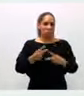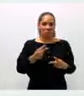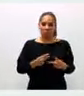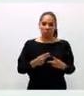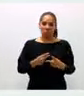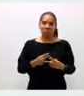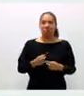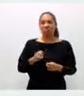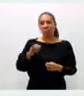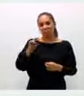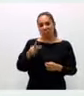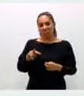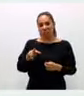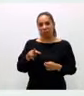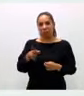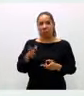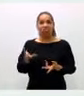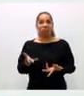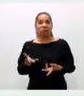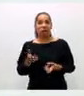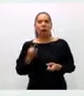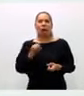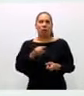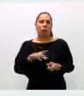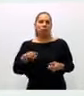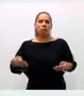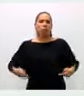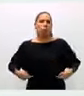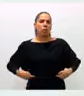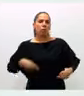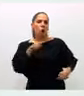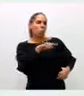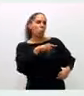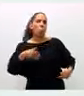los maestros no hicieron tal cosa, es que los maestros no hicieron tal otra.